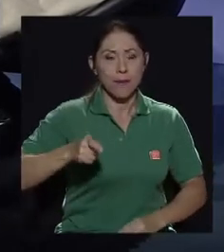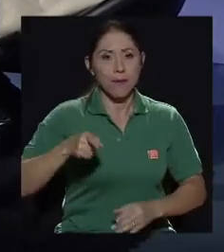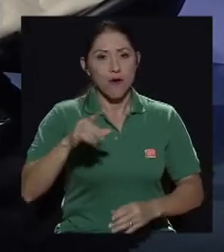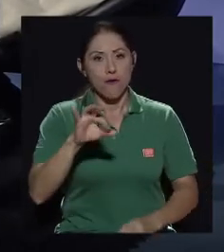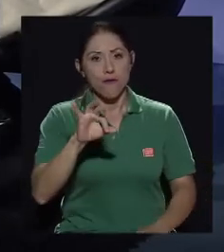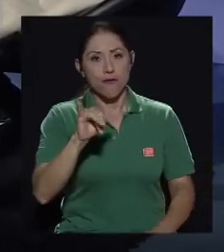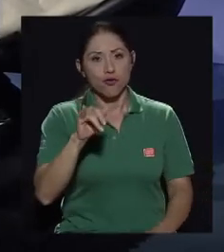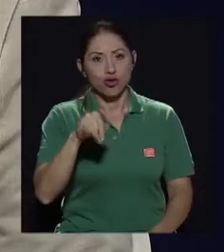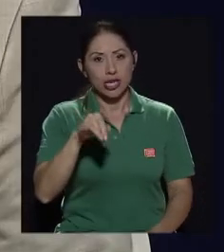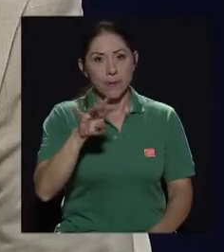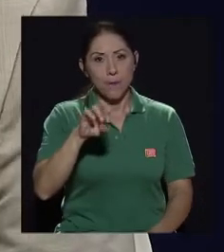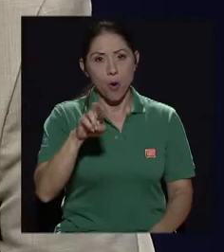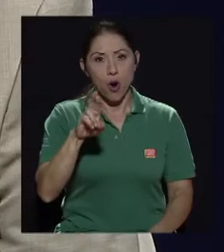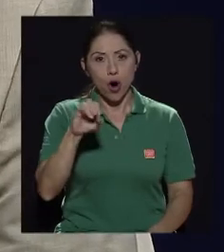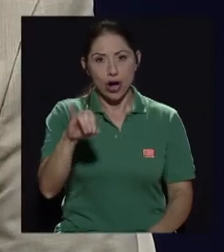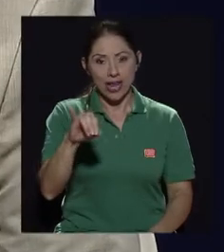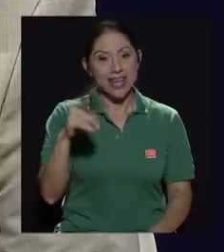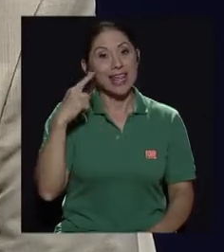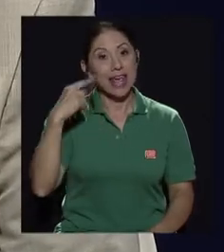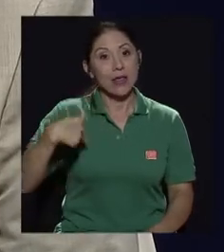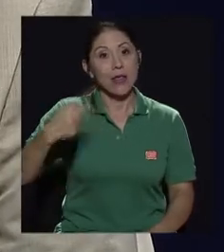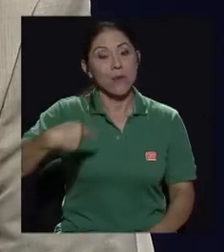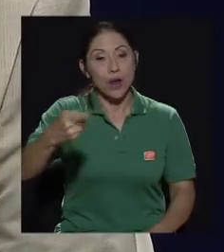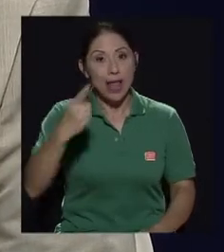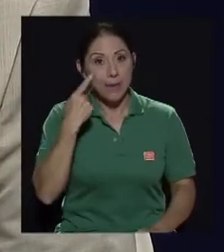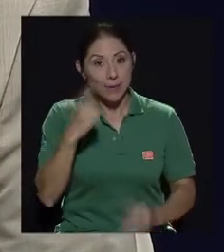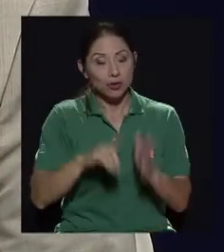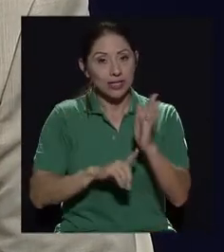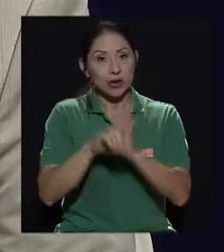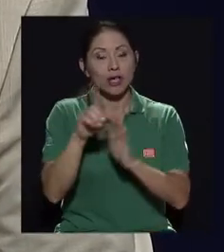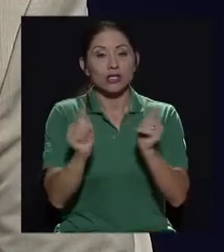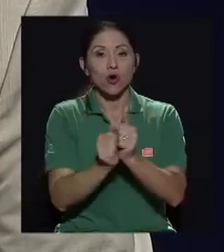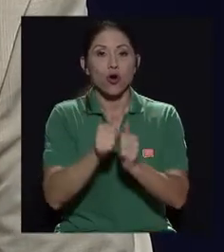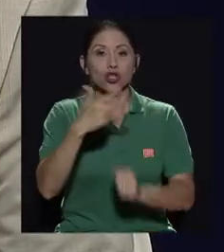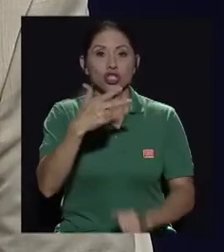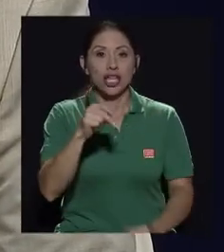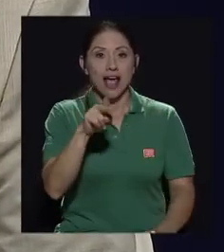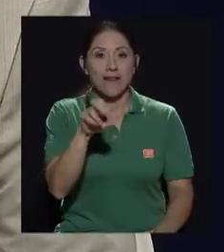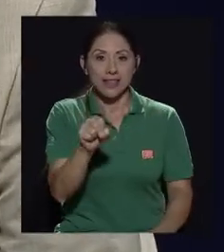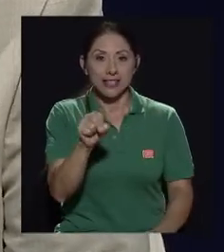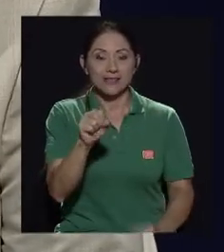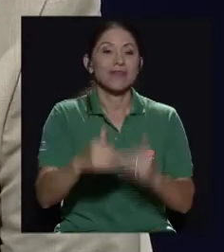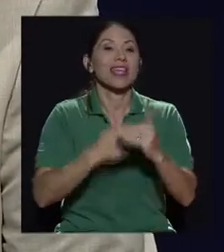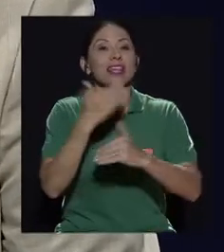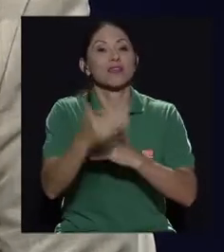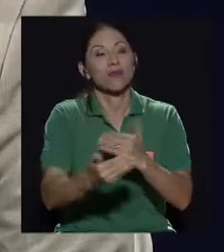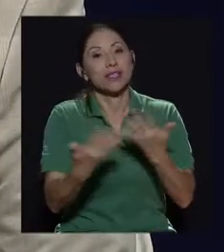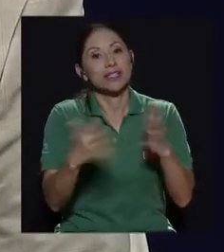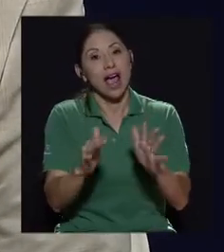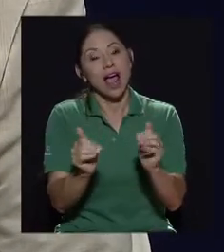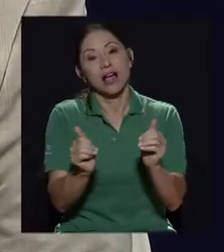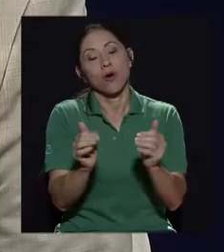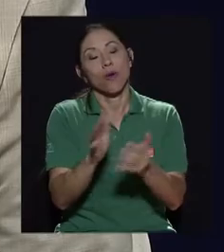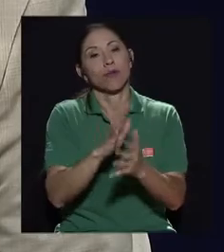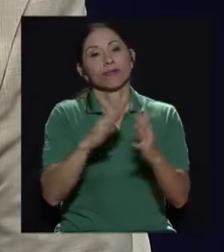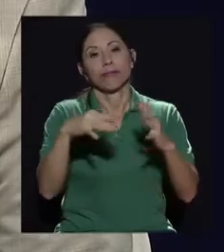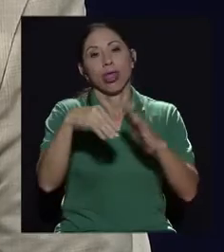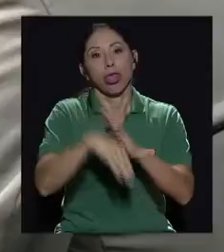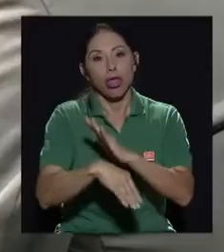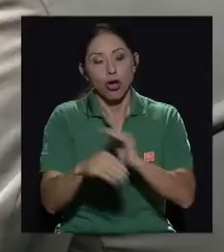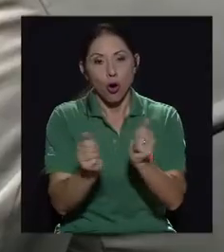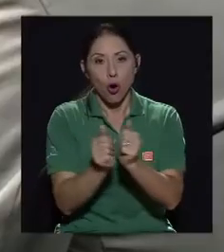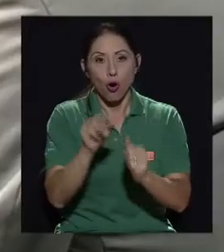de fujimori que posteriormente las vemos desarrolladas ya con el chavismo y descompuestas con con el madridismo